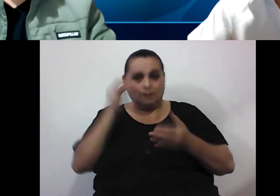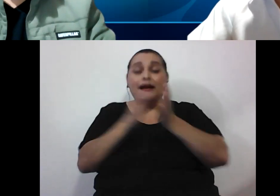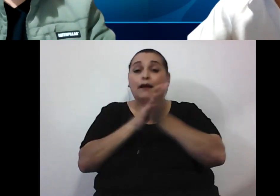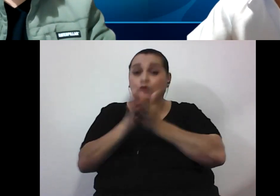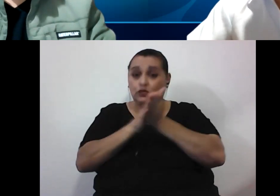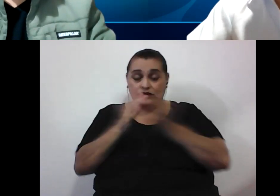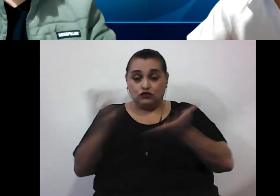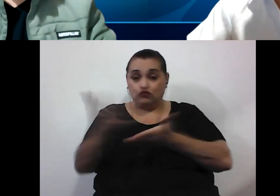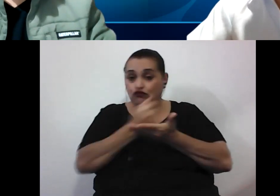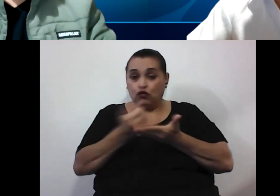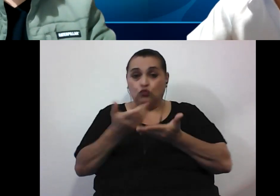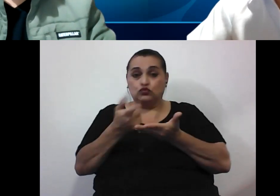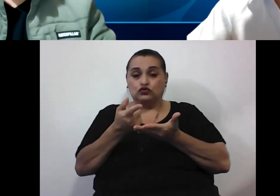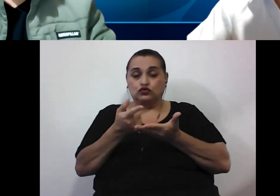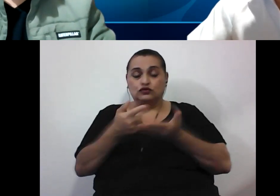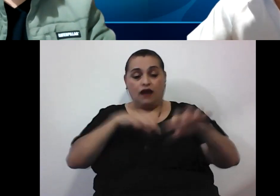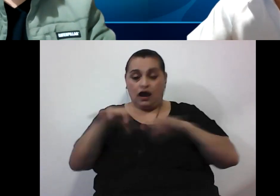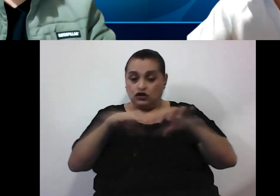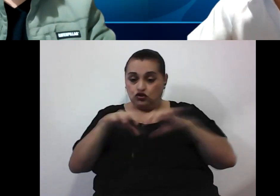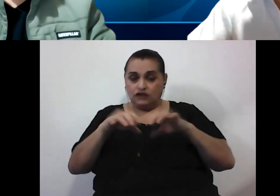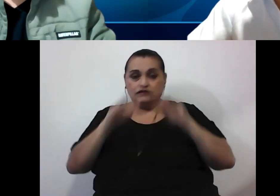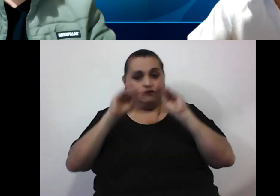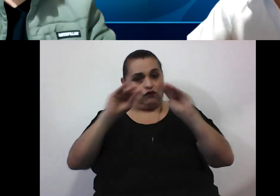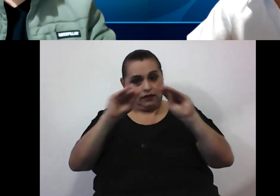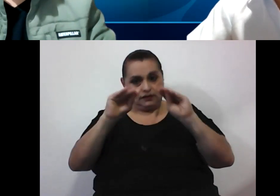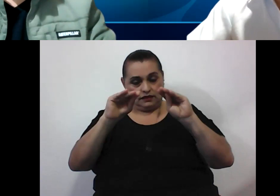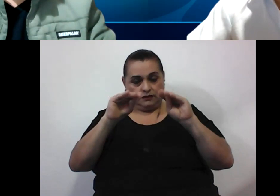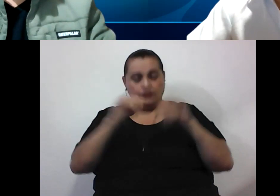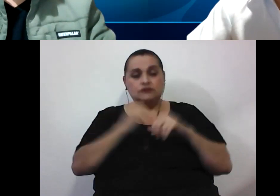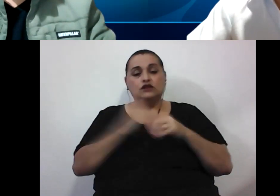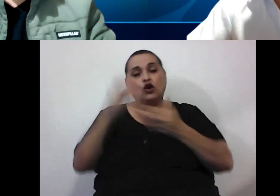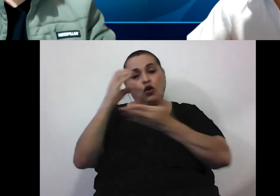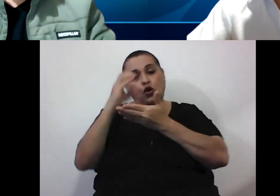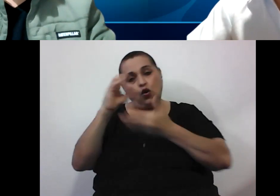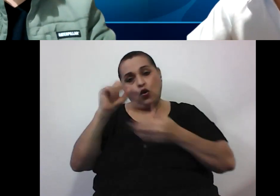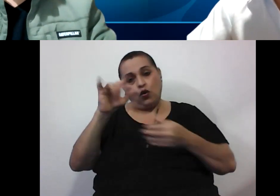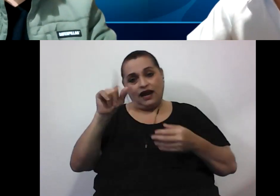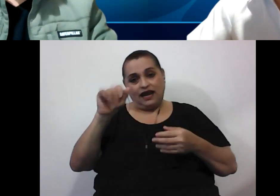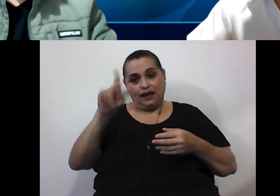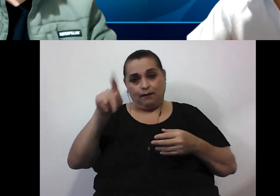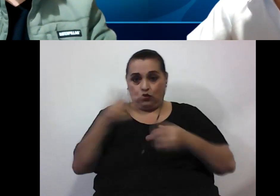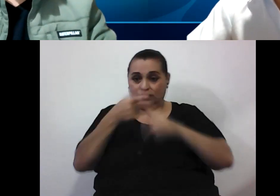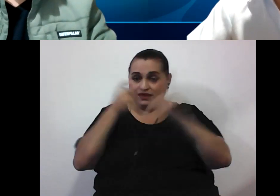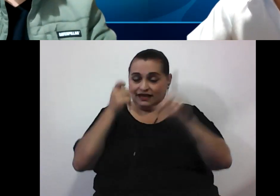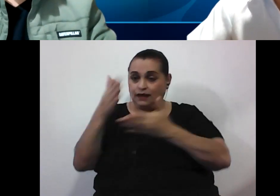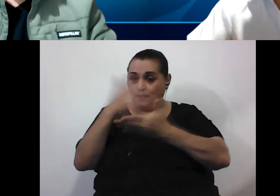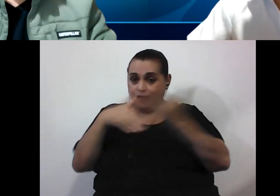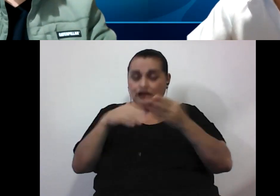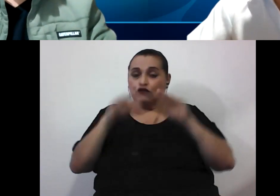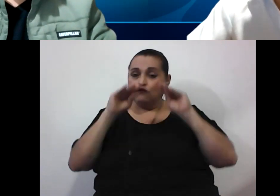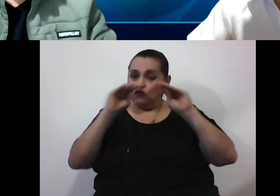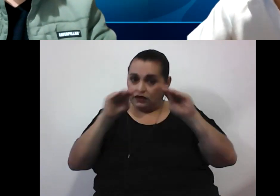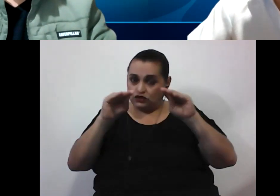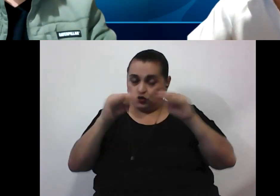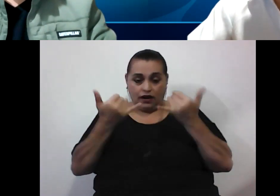recursos y las acciones formativas que el Colipro desde la parte de formación y